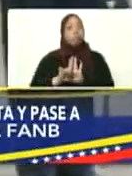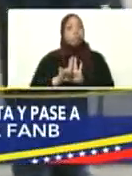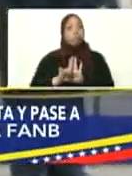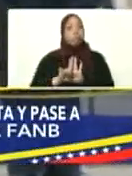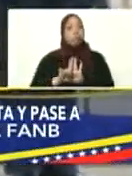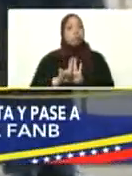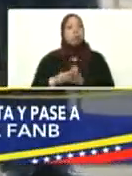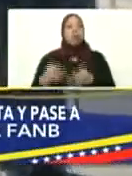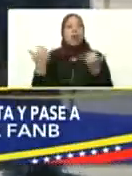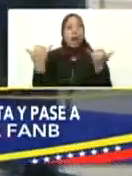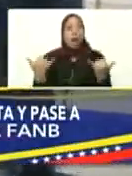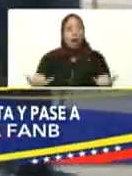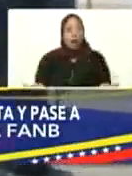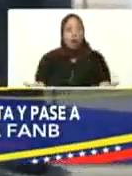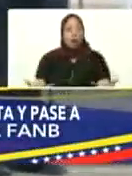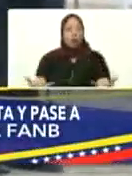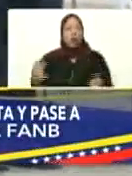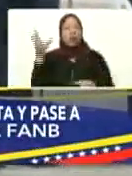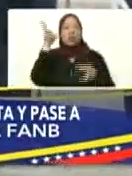Toque de oración.